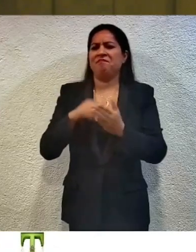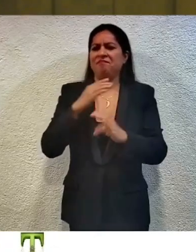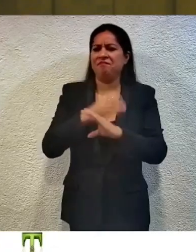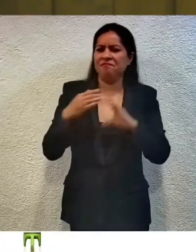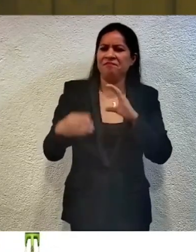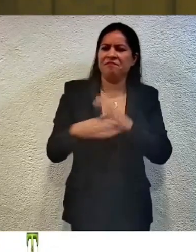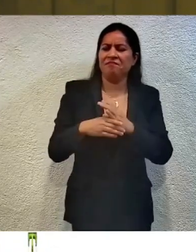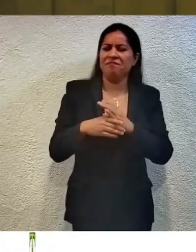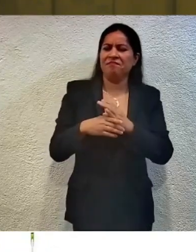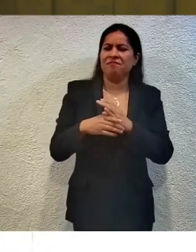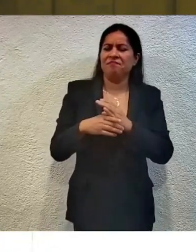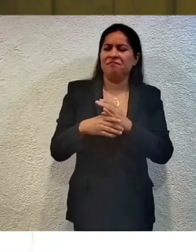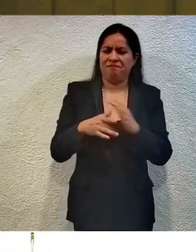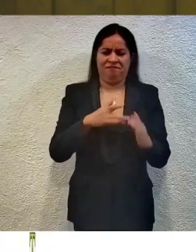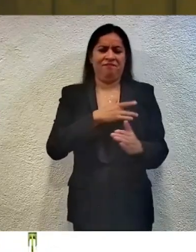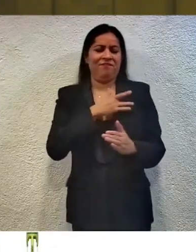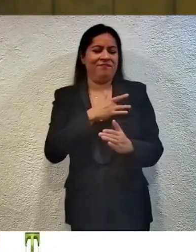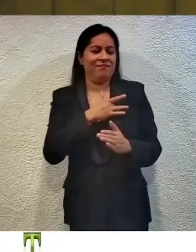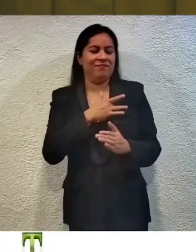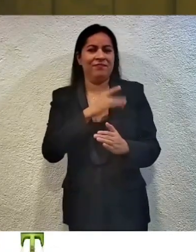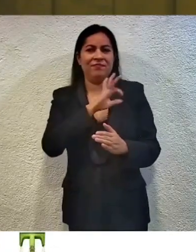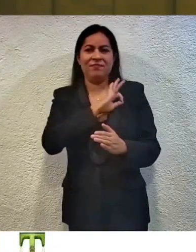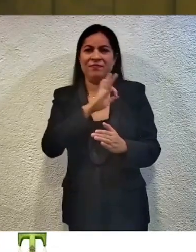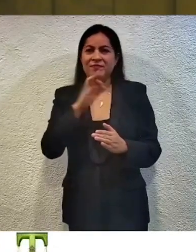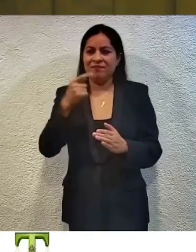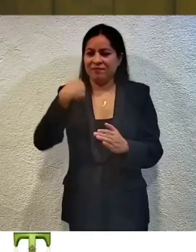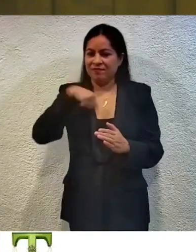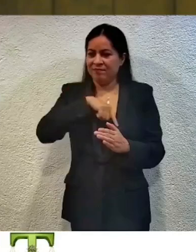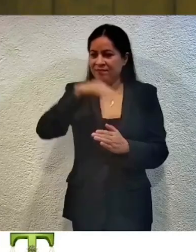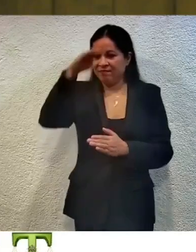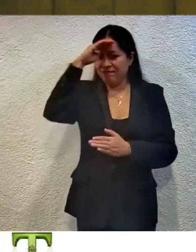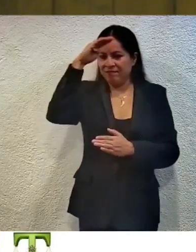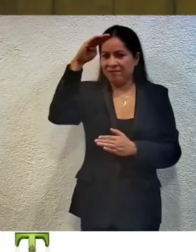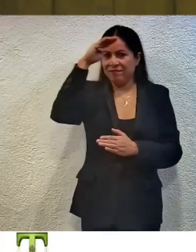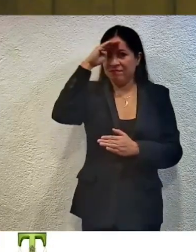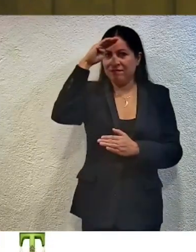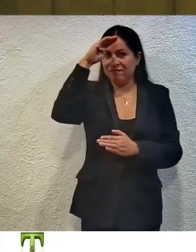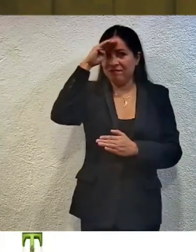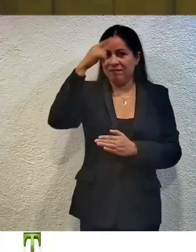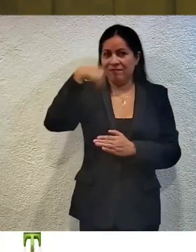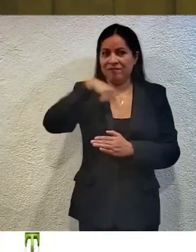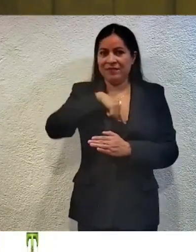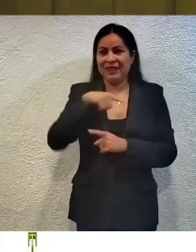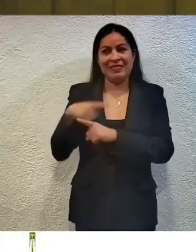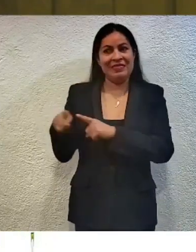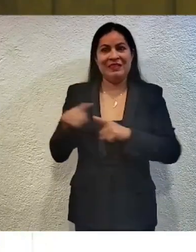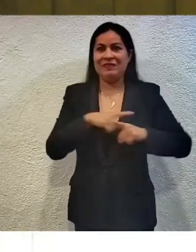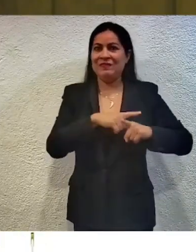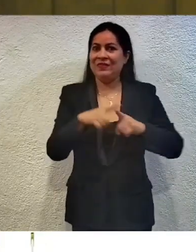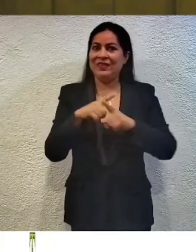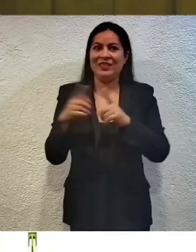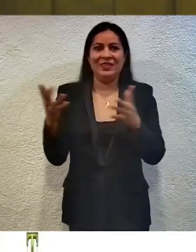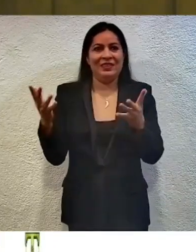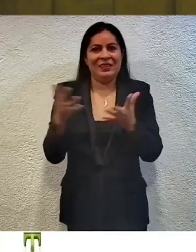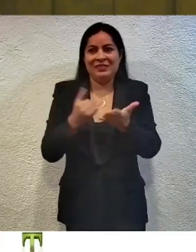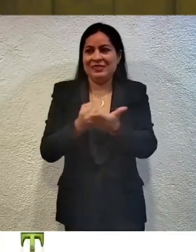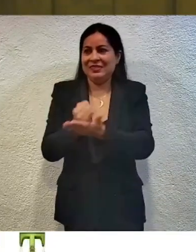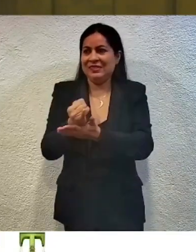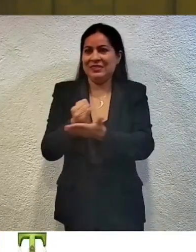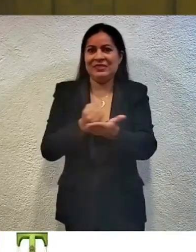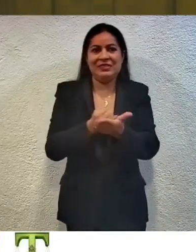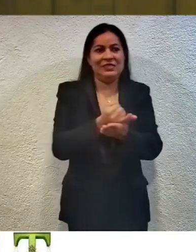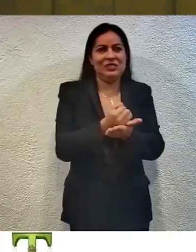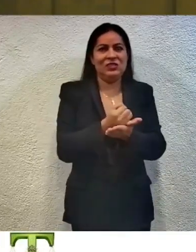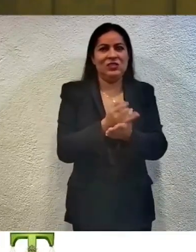gesto de poner a nuestra consideración diferentes ejercicios